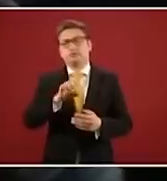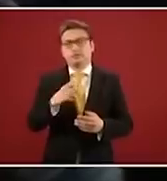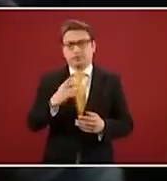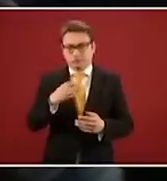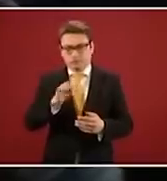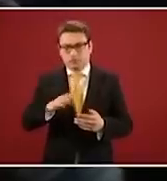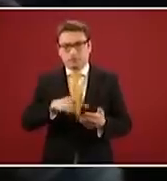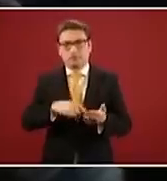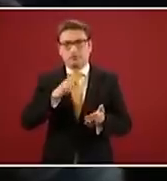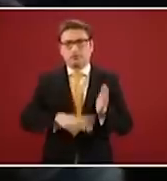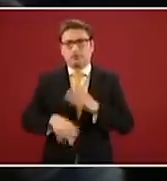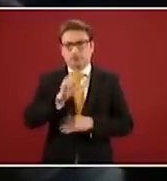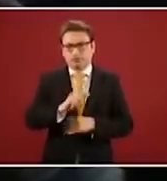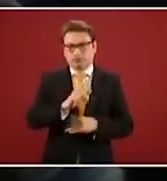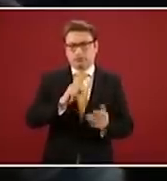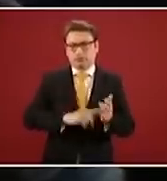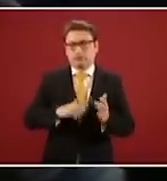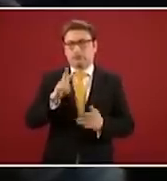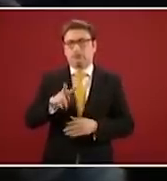en 2017-2018,